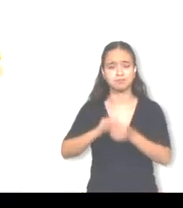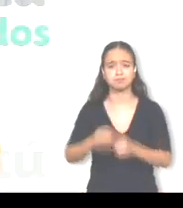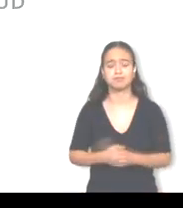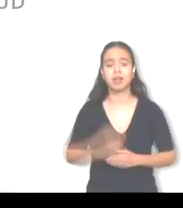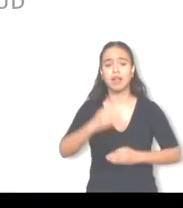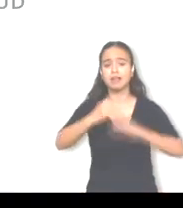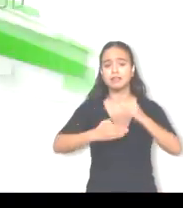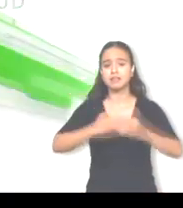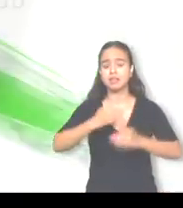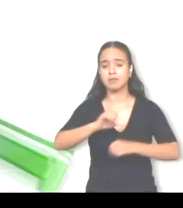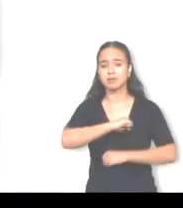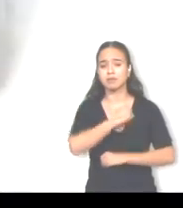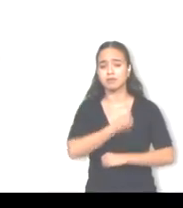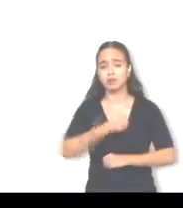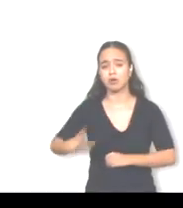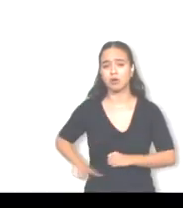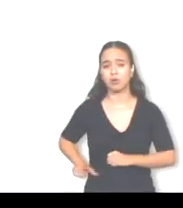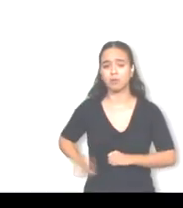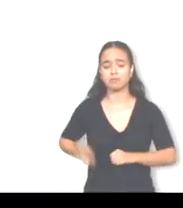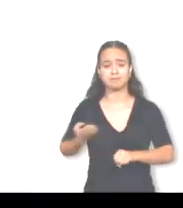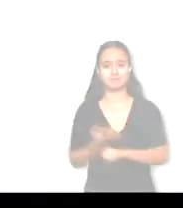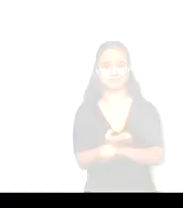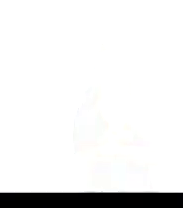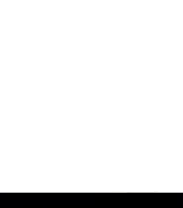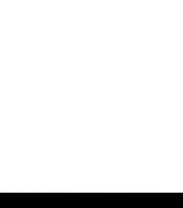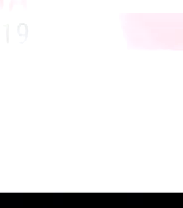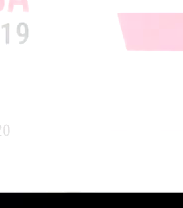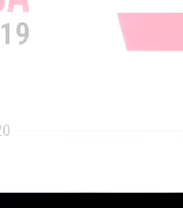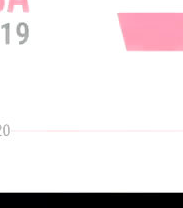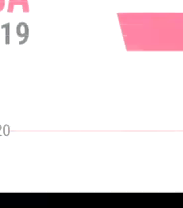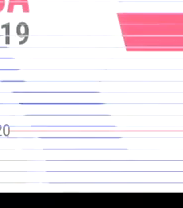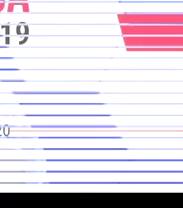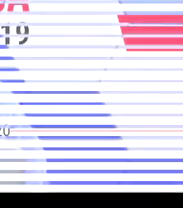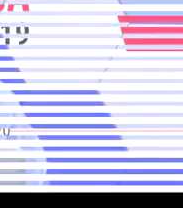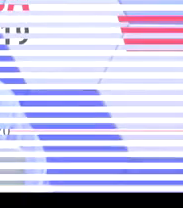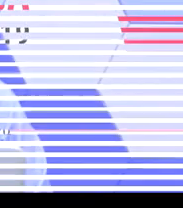nos cuidamos todos. Servicios de Salud, Gobierno del Estado.